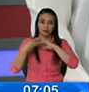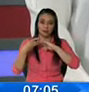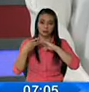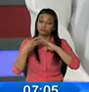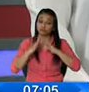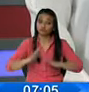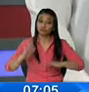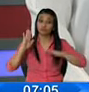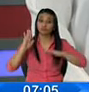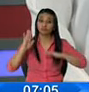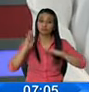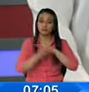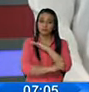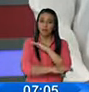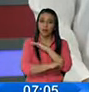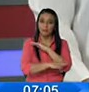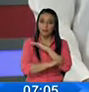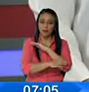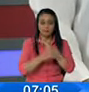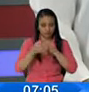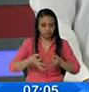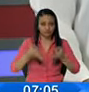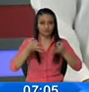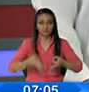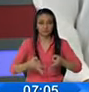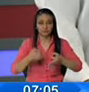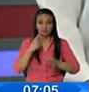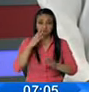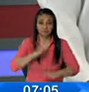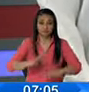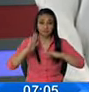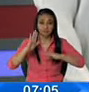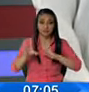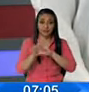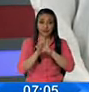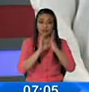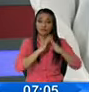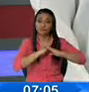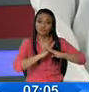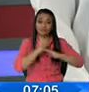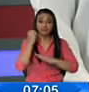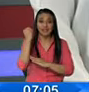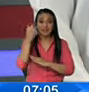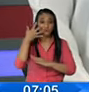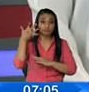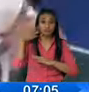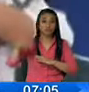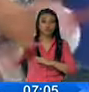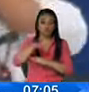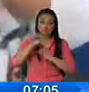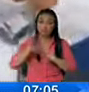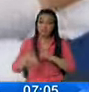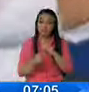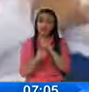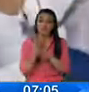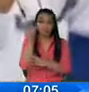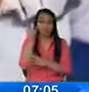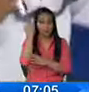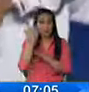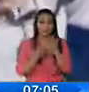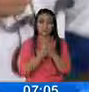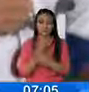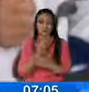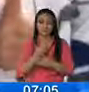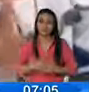sus propuestas de campaña y se comprometió a hacer realidad la Ley de Defensa de los Derechos Amazónicos. El